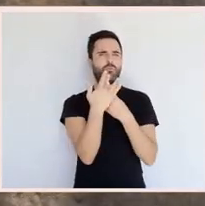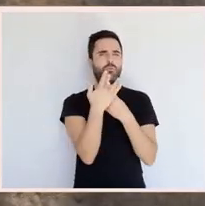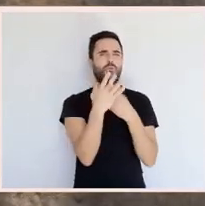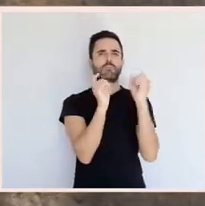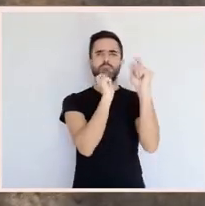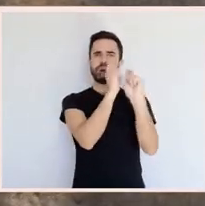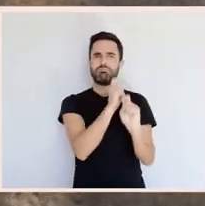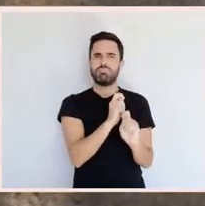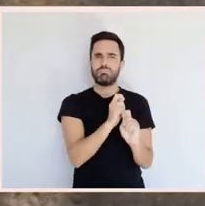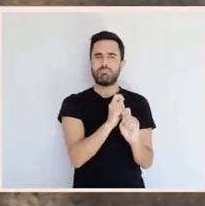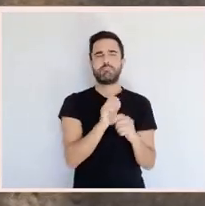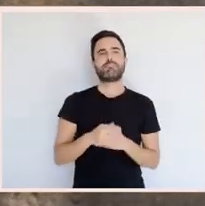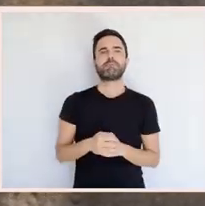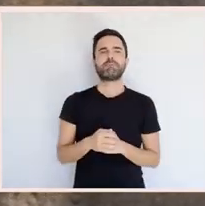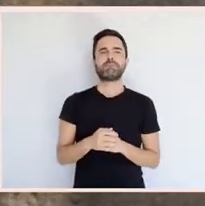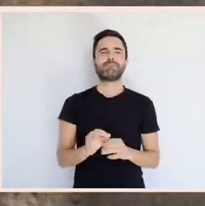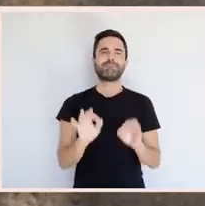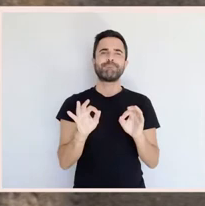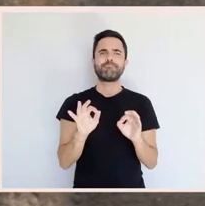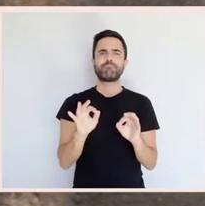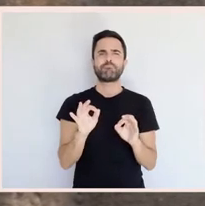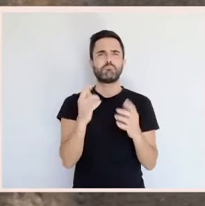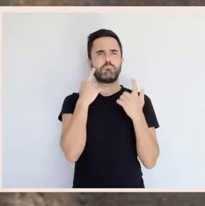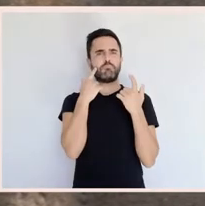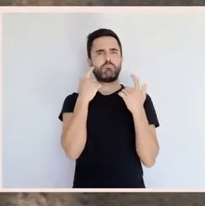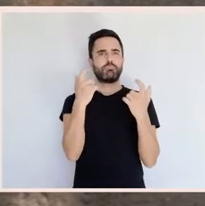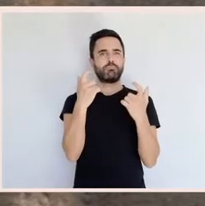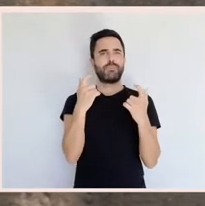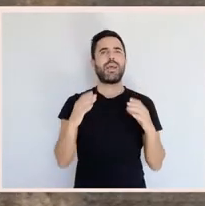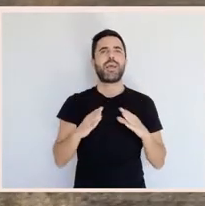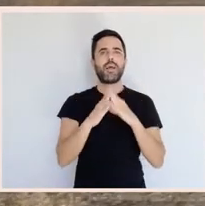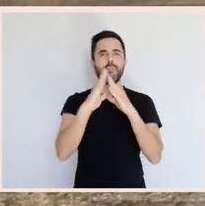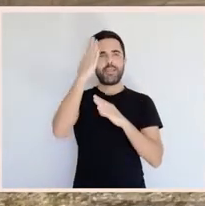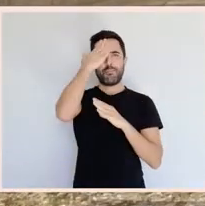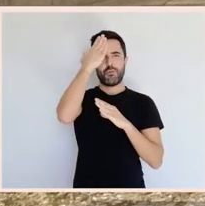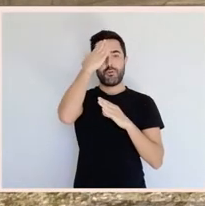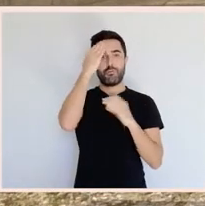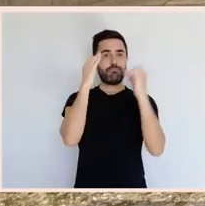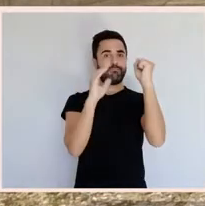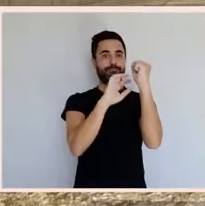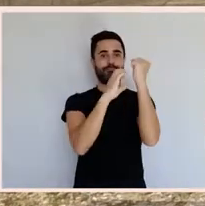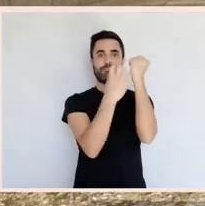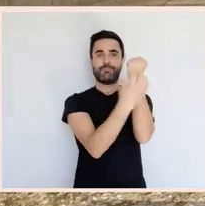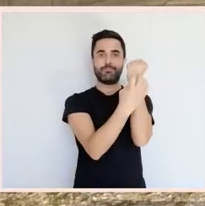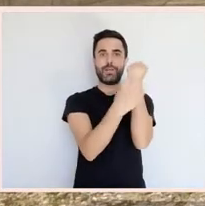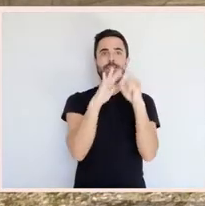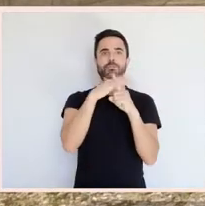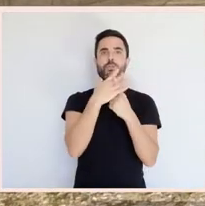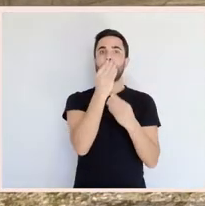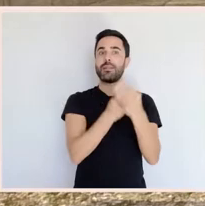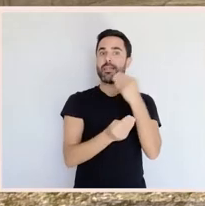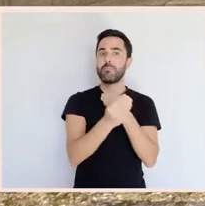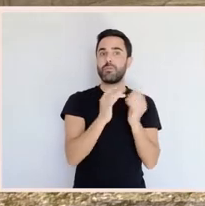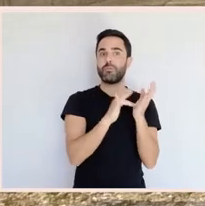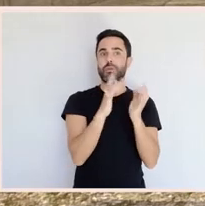sentido, destacan os capiteis da Capela Maior, nos que por unha banda podemos ver representadas escenas do ciclo da natividade, e xusto